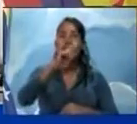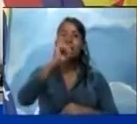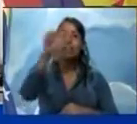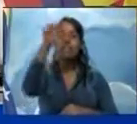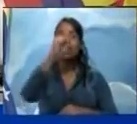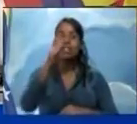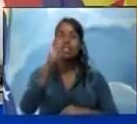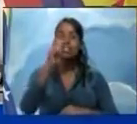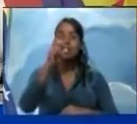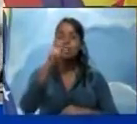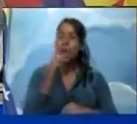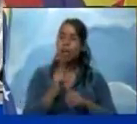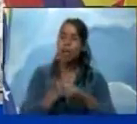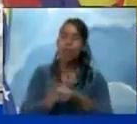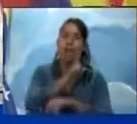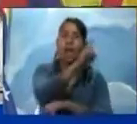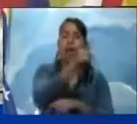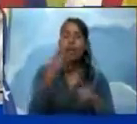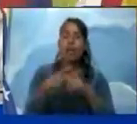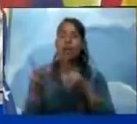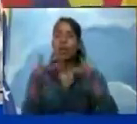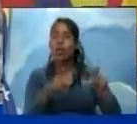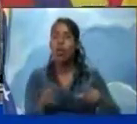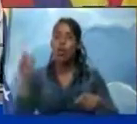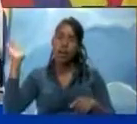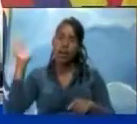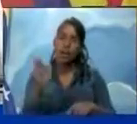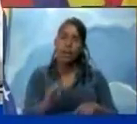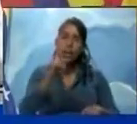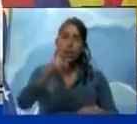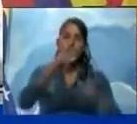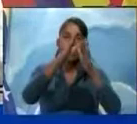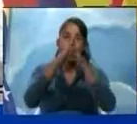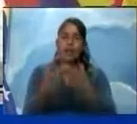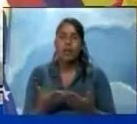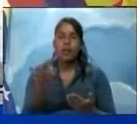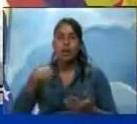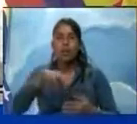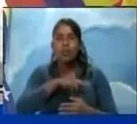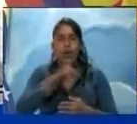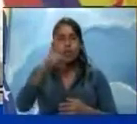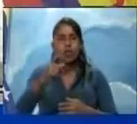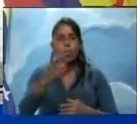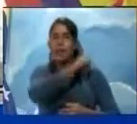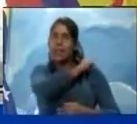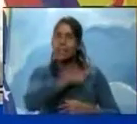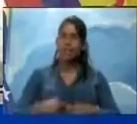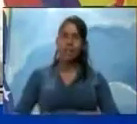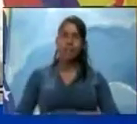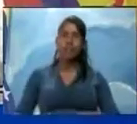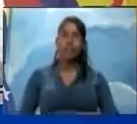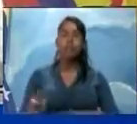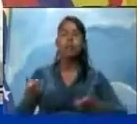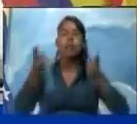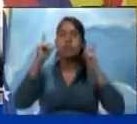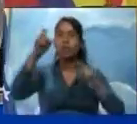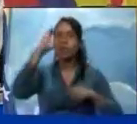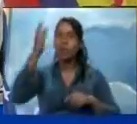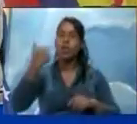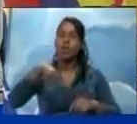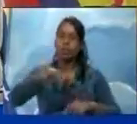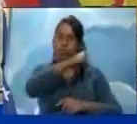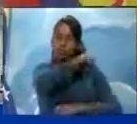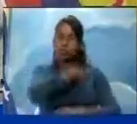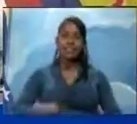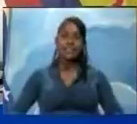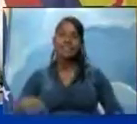ha viajado desde Argentina a traerle una Biblia a nuestro presidente. Permita Dios que cuando nuestro